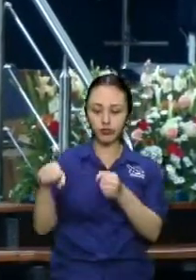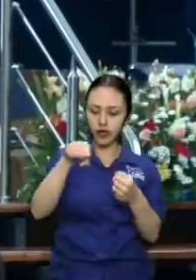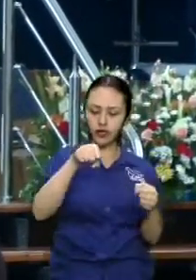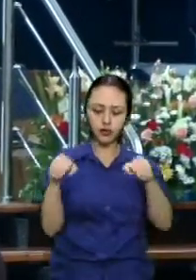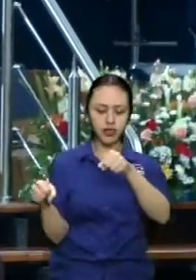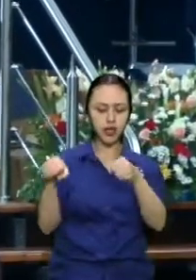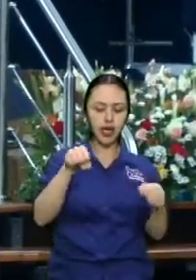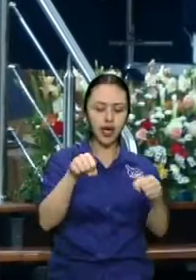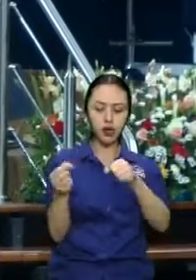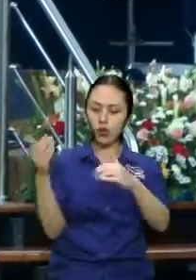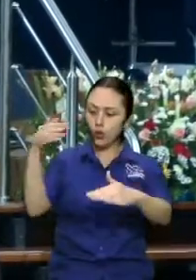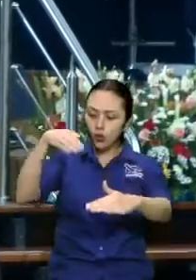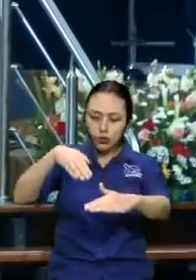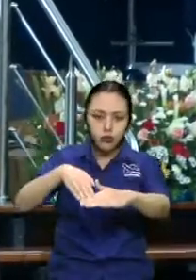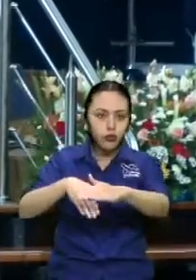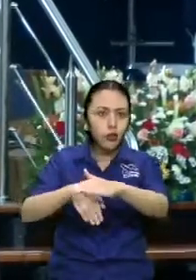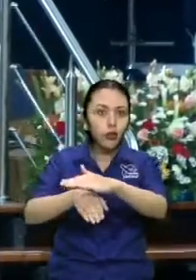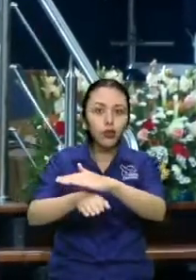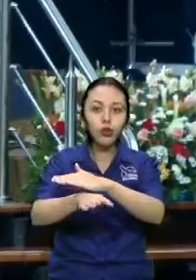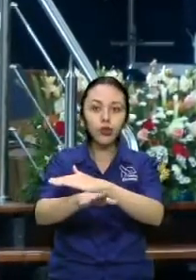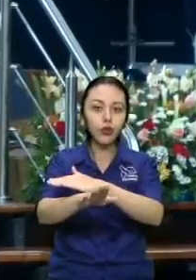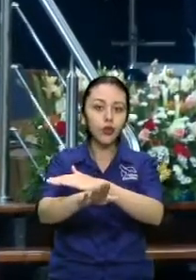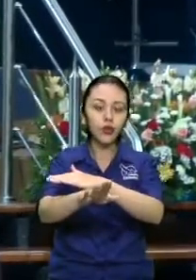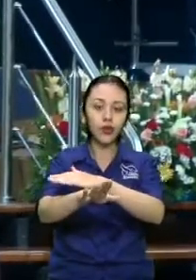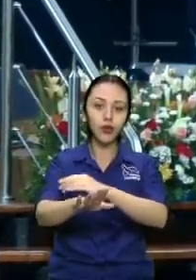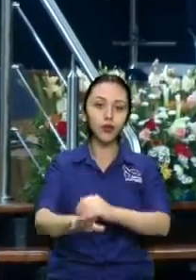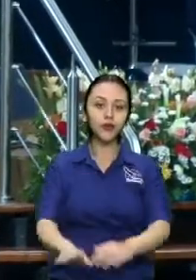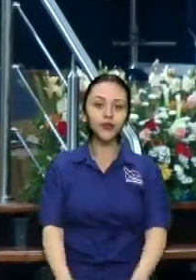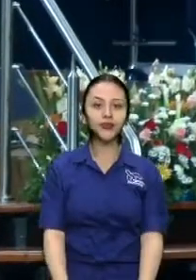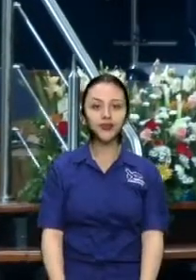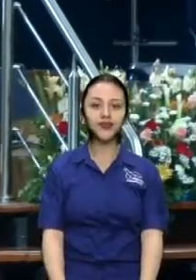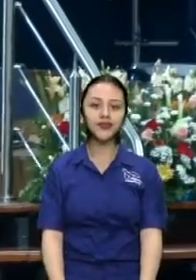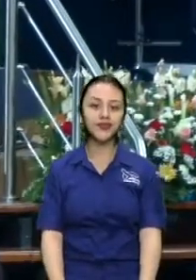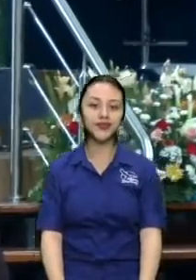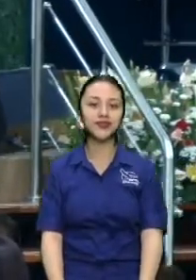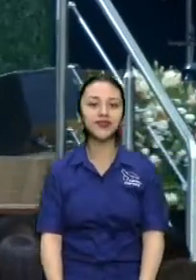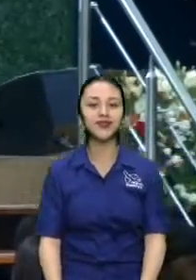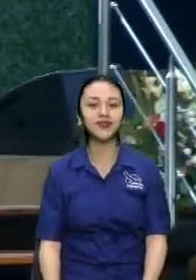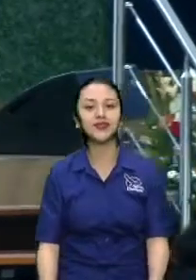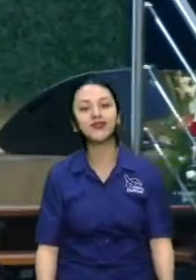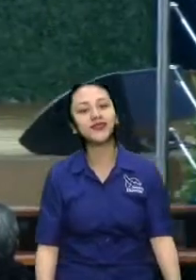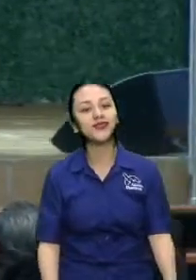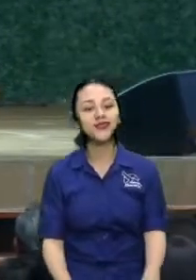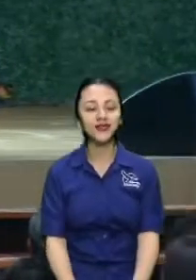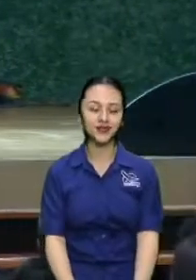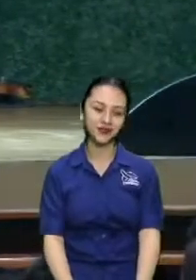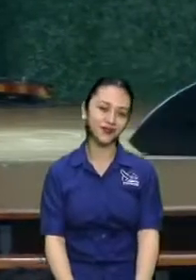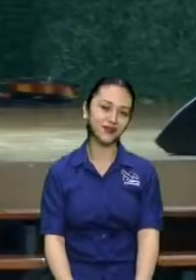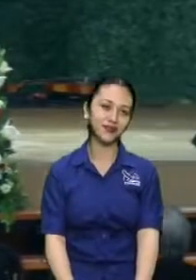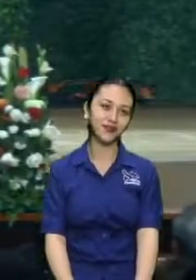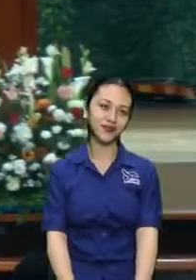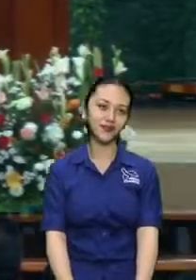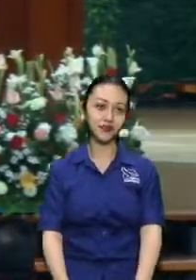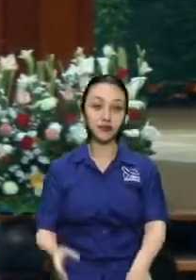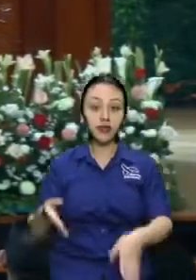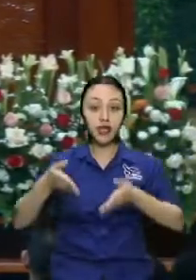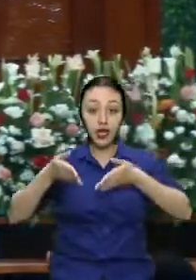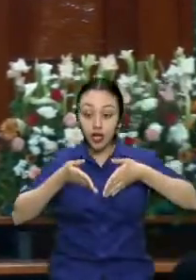Driveway. Es que a veces el lenguaje materno se le olvida a uno cuando no lo practica mucho. Y el